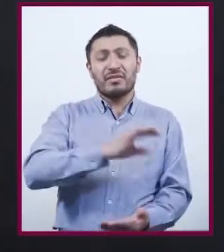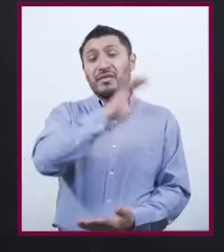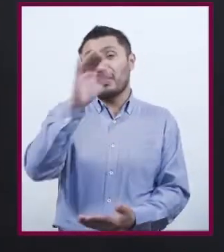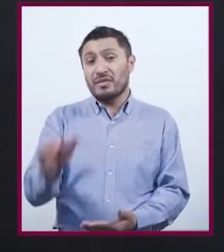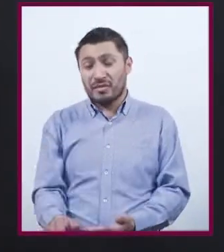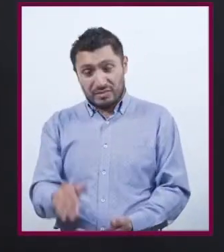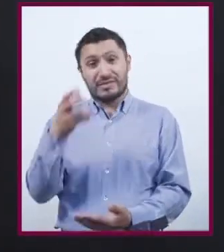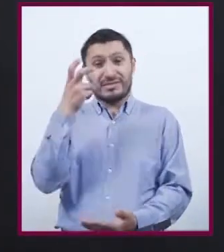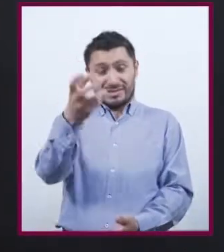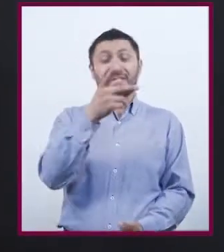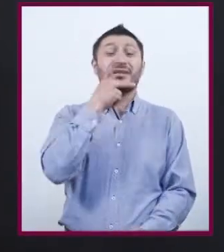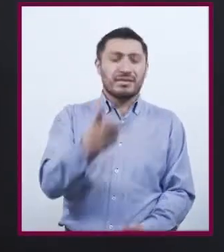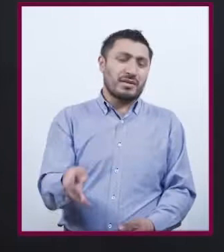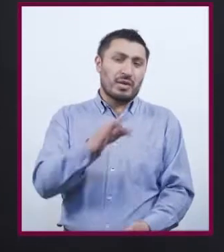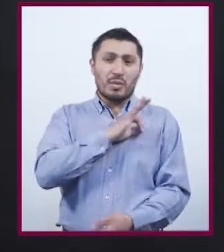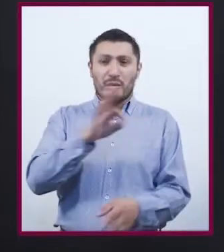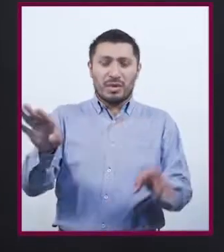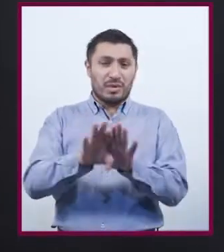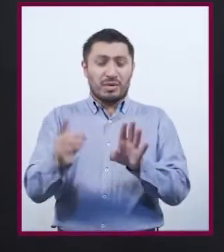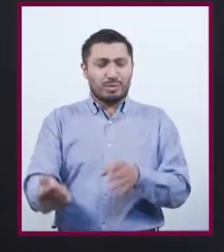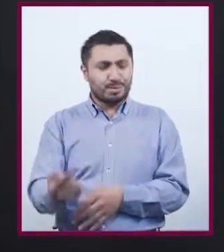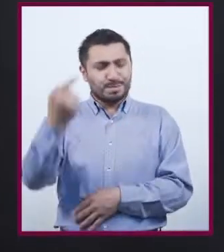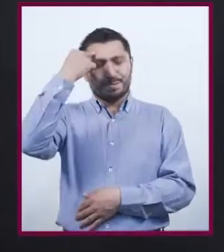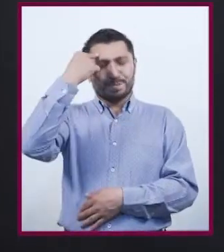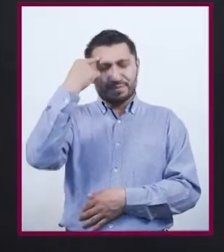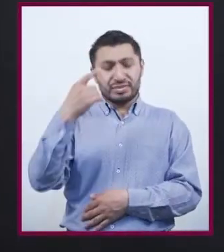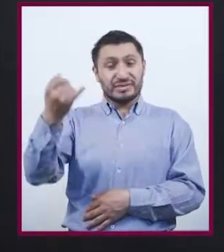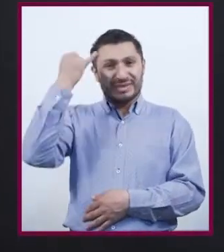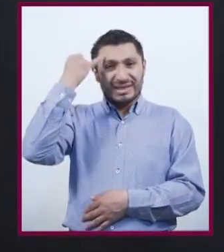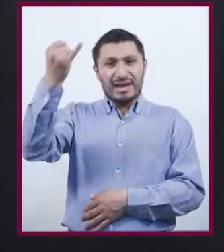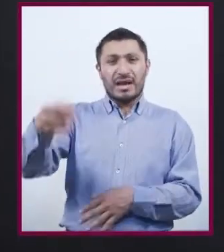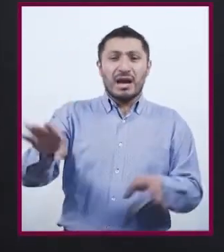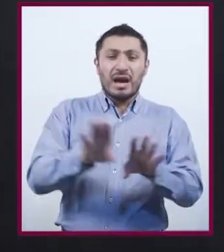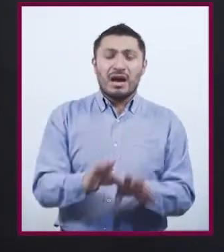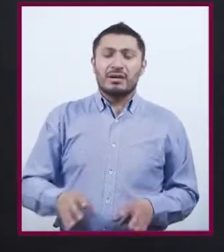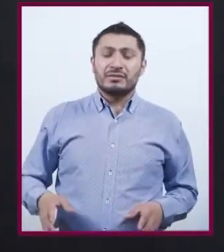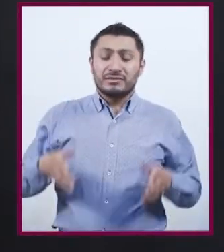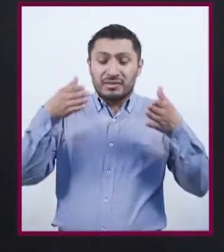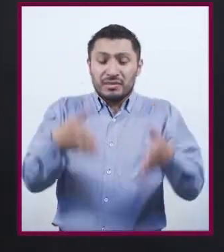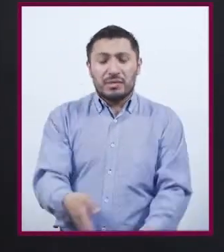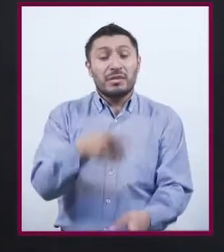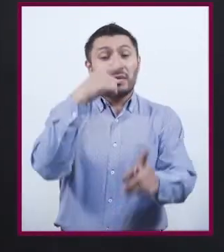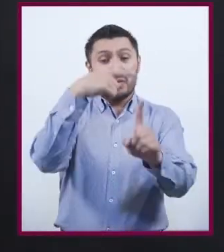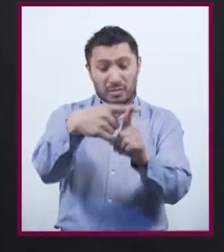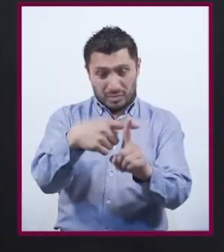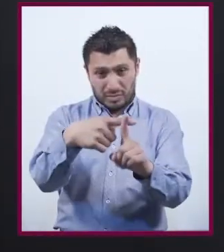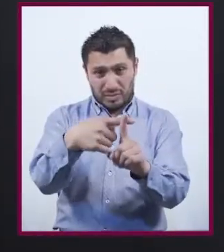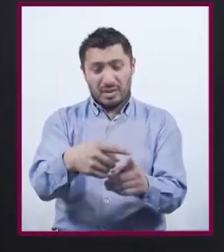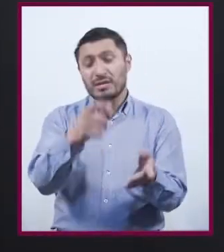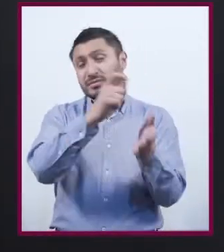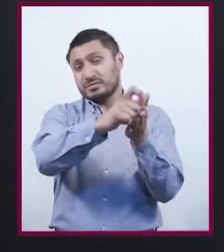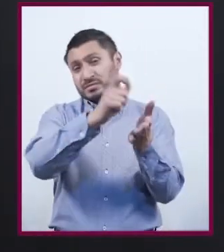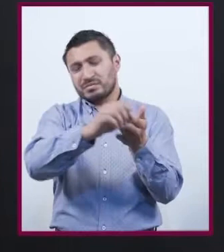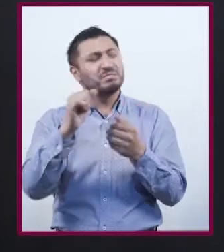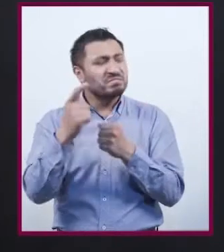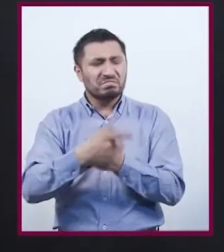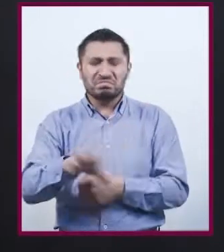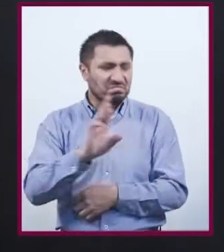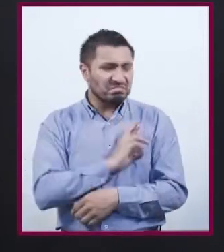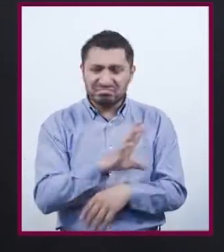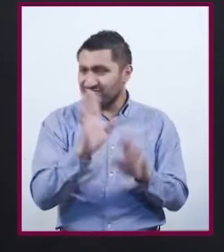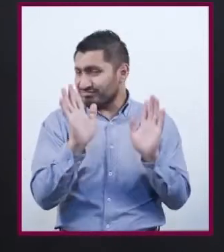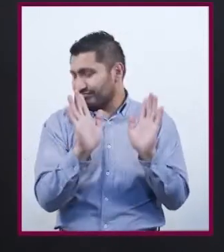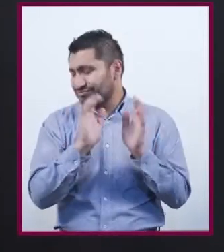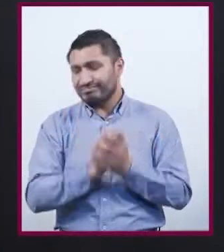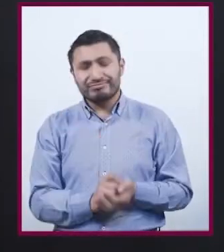cuando estemos muertos. Sin duda, estas palabras pueden evocar en nuestra mente la imagen de un cementerio y de una